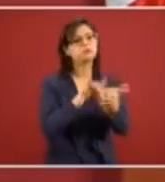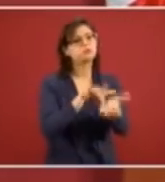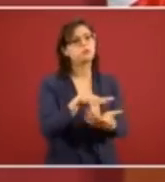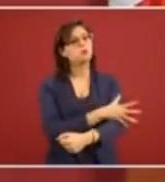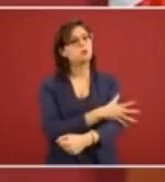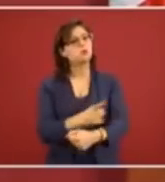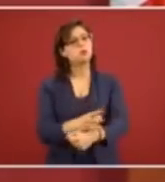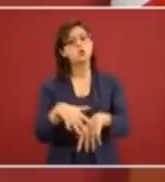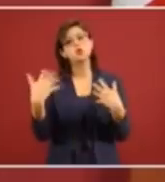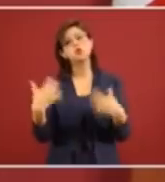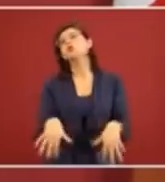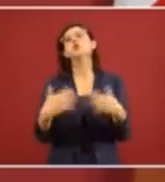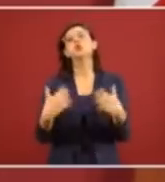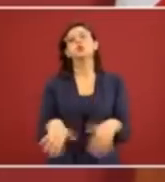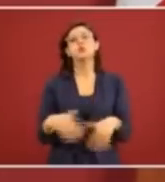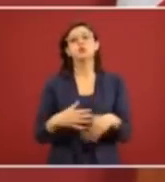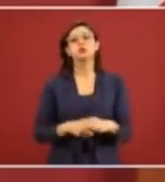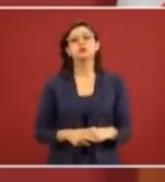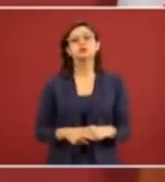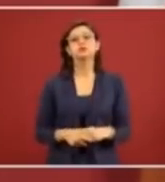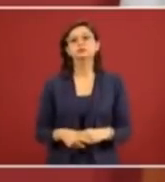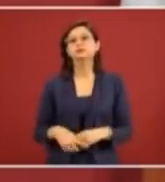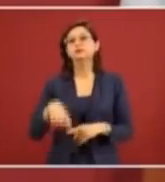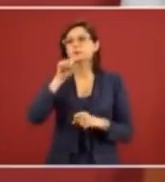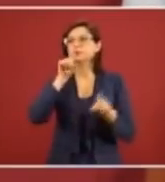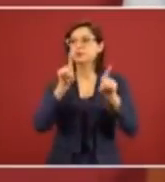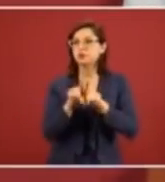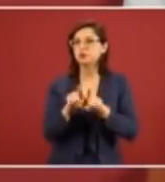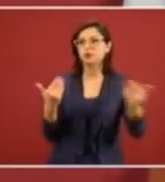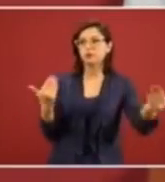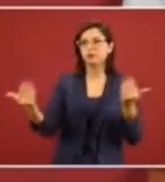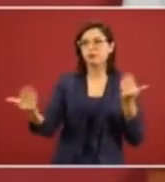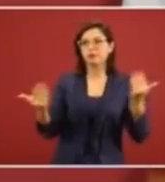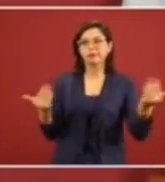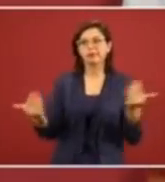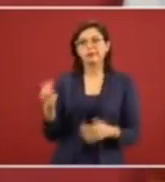Esto es lo que también está en juego,